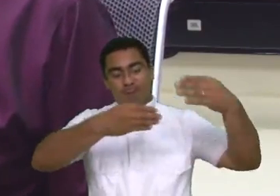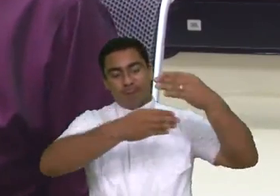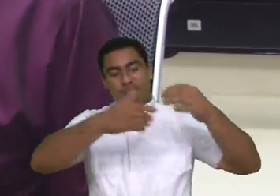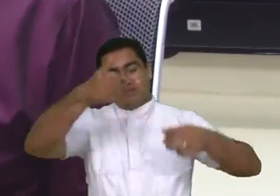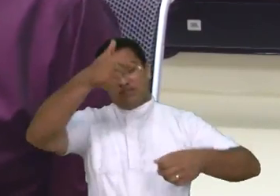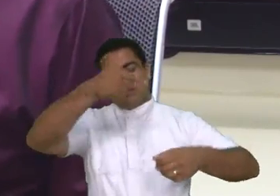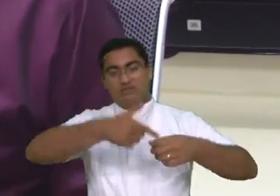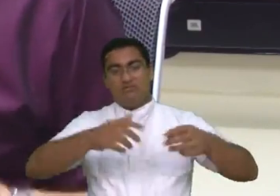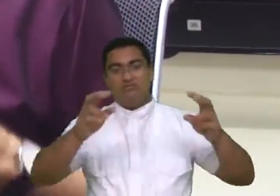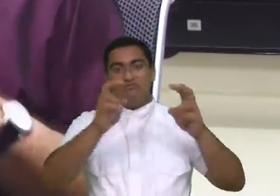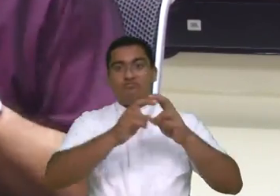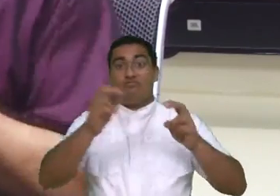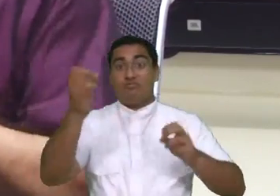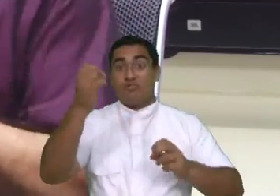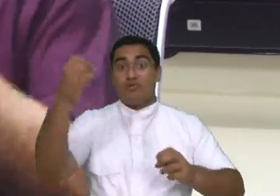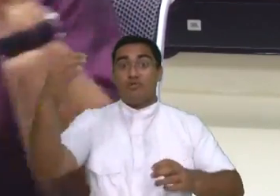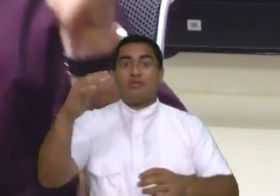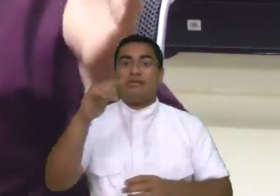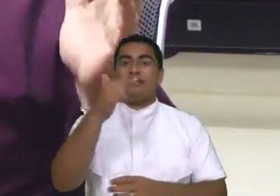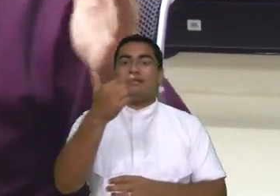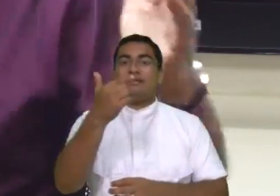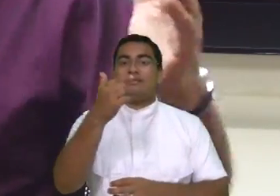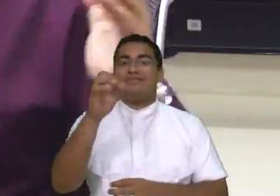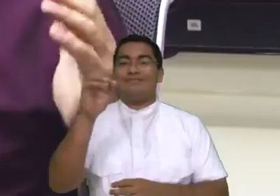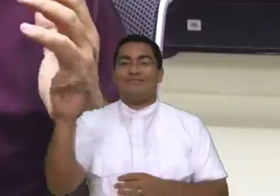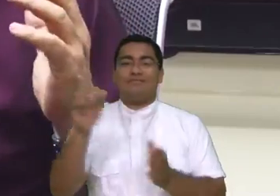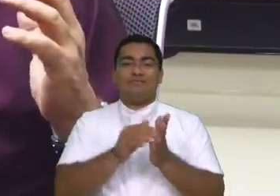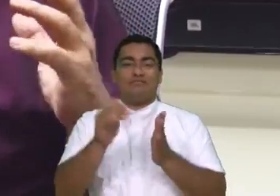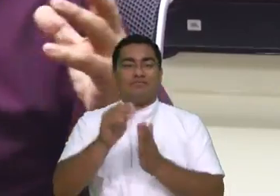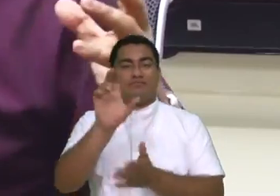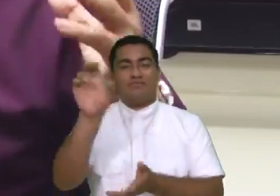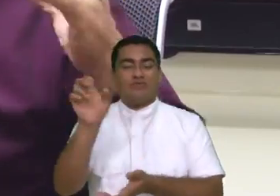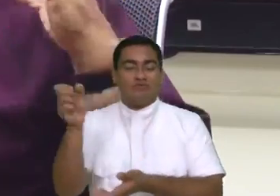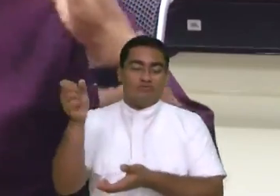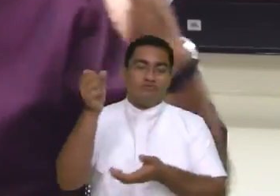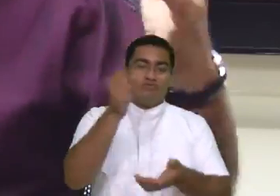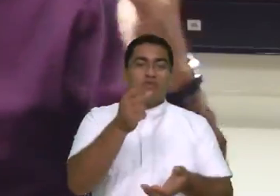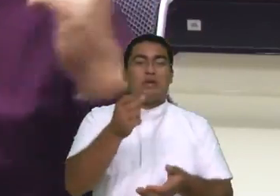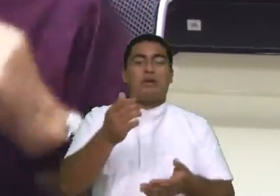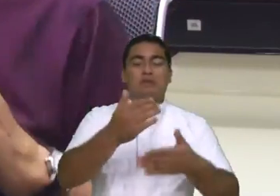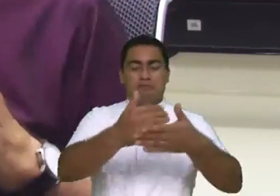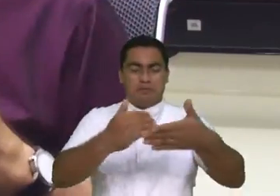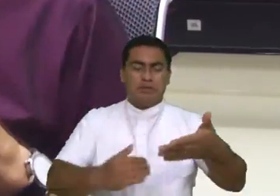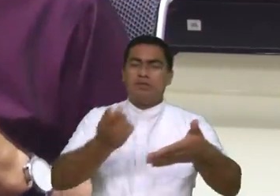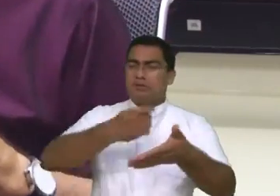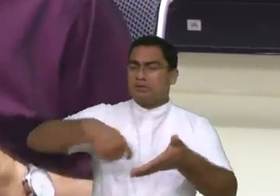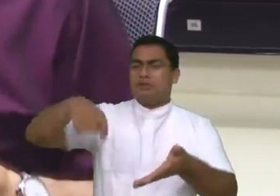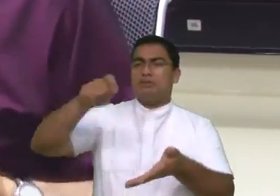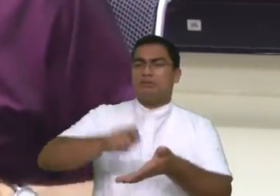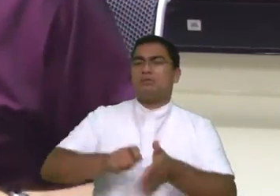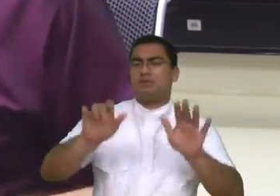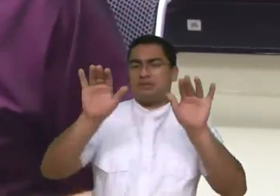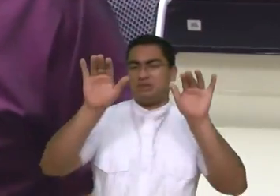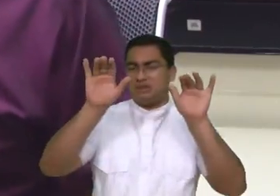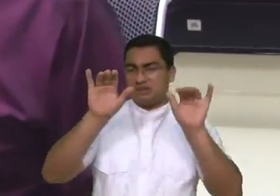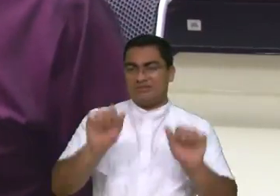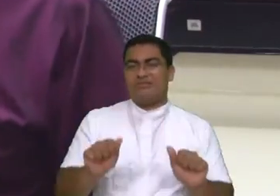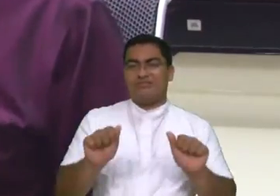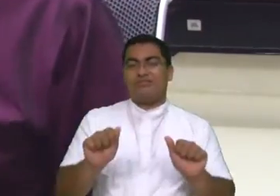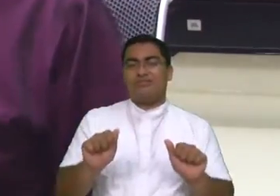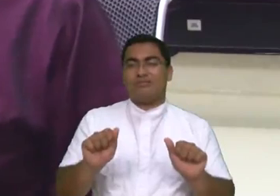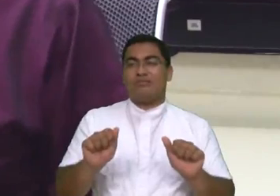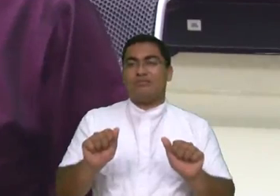700 millones de inversión. Entonces, después de la presentación de la firma del contrato, hemos estado intercambiando entre